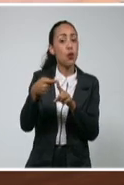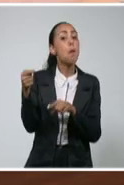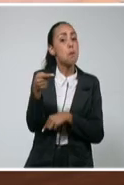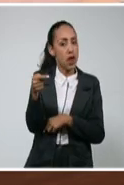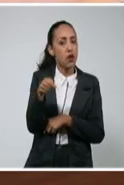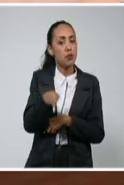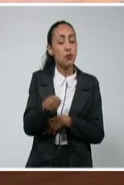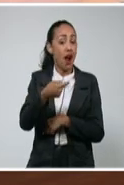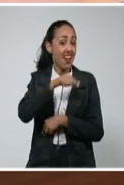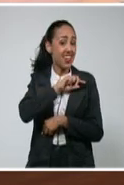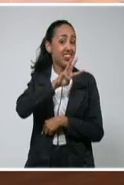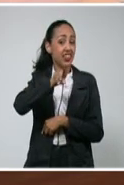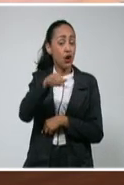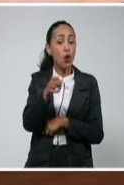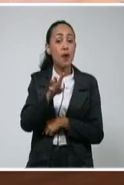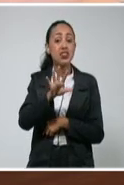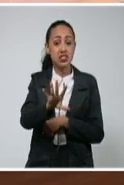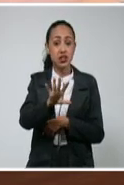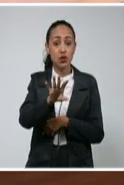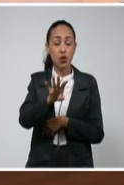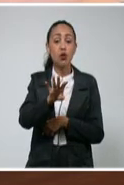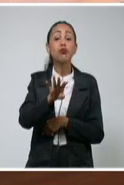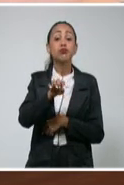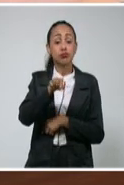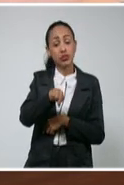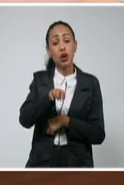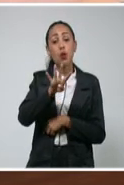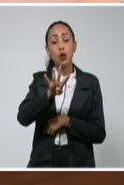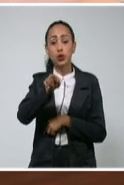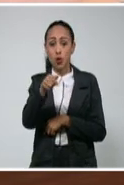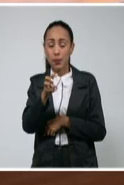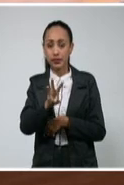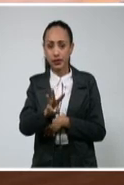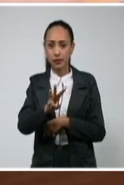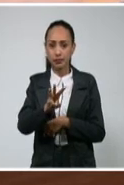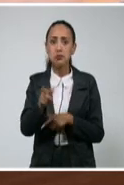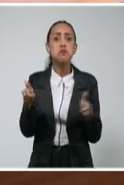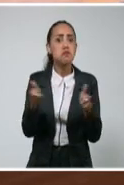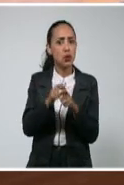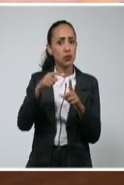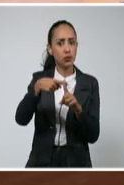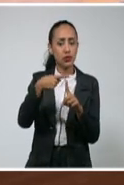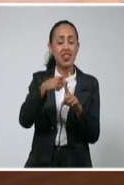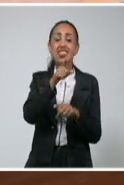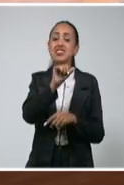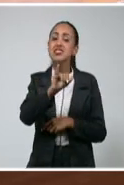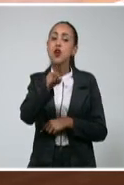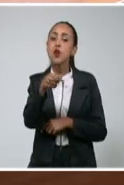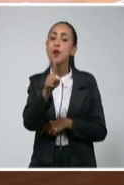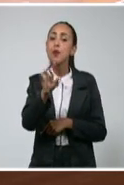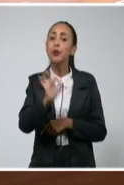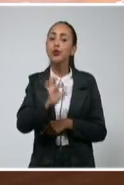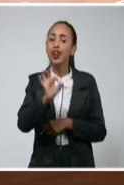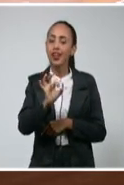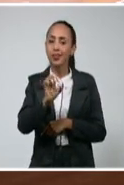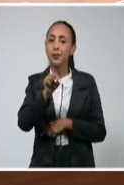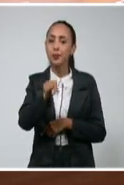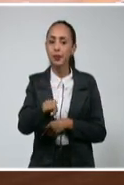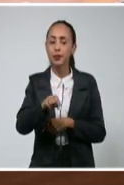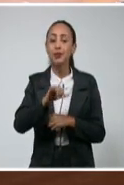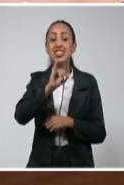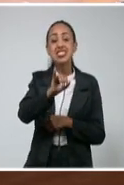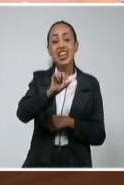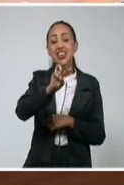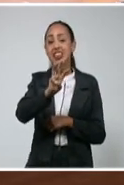de 3,5 contra 4,3. Disminuyó el reporte de casos positivos un 16,1%, con 639